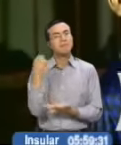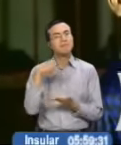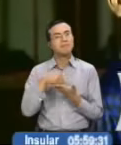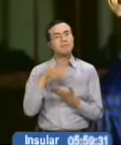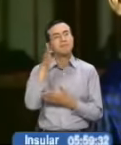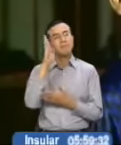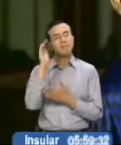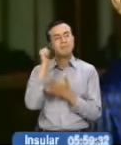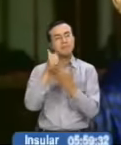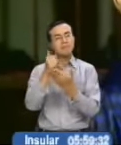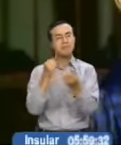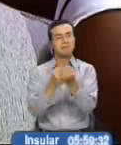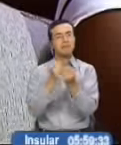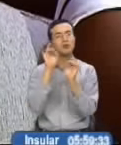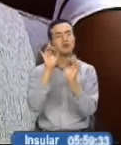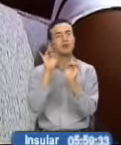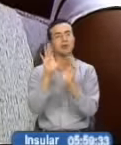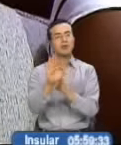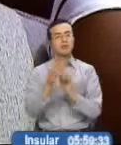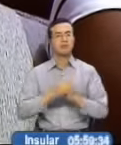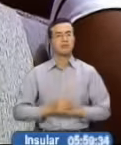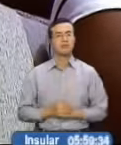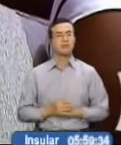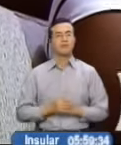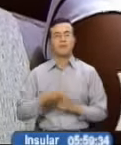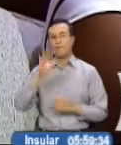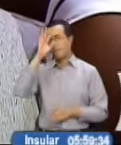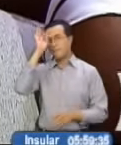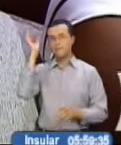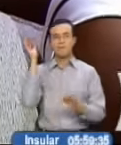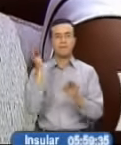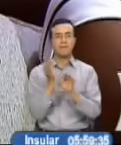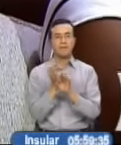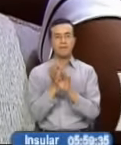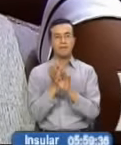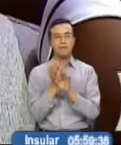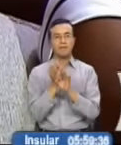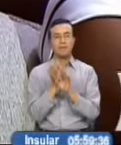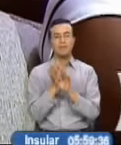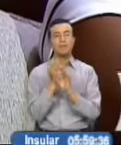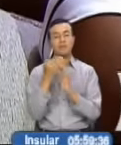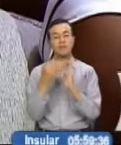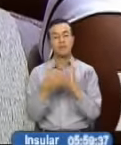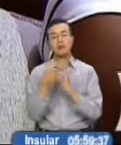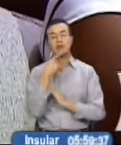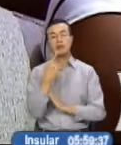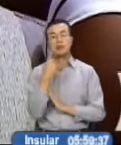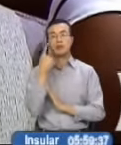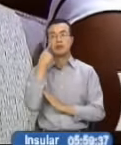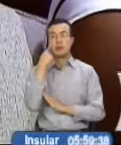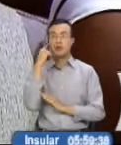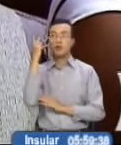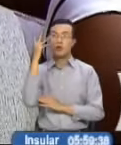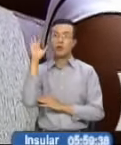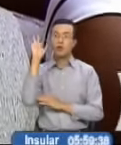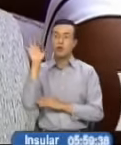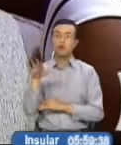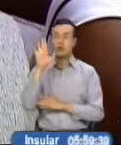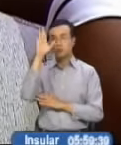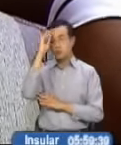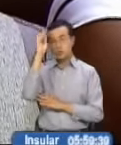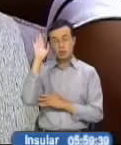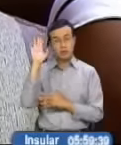bendiga, hijo, y mucha suerte. Y vamos con fe, que dice la palabra del Señor que ni una hoja del árbol se mueve si no es por su